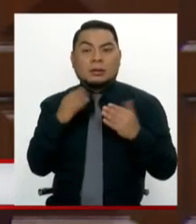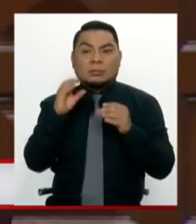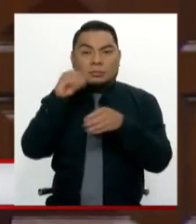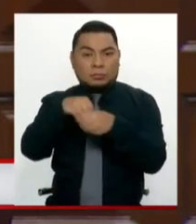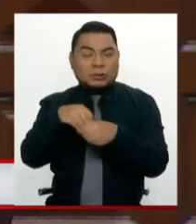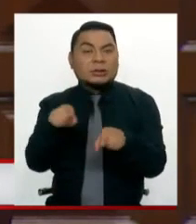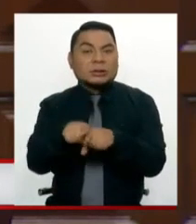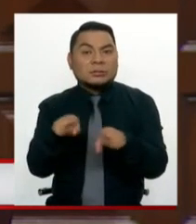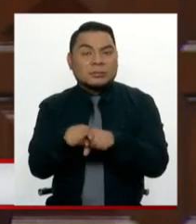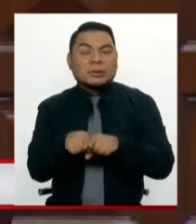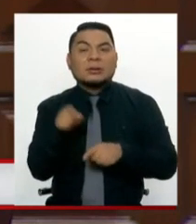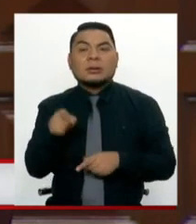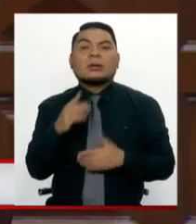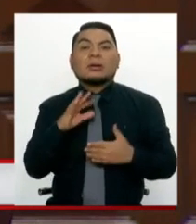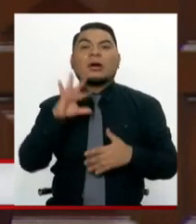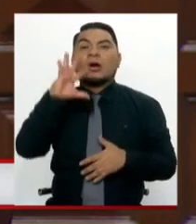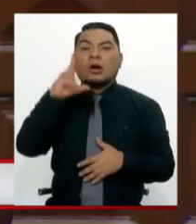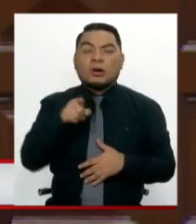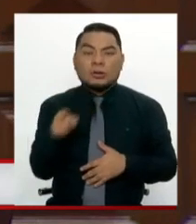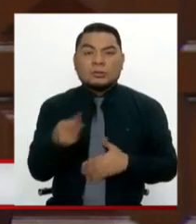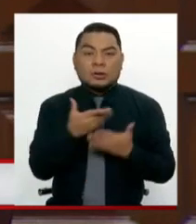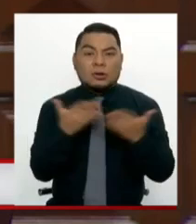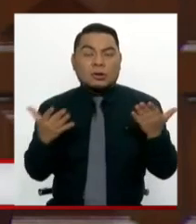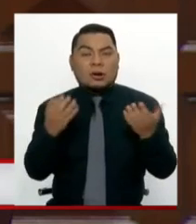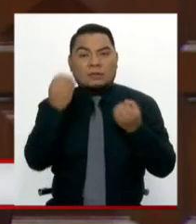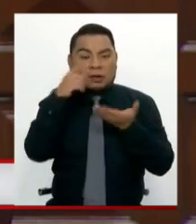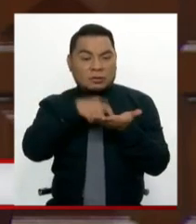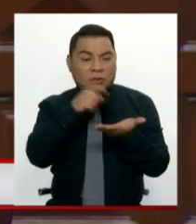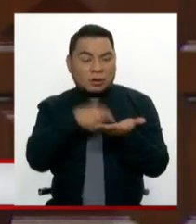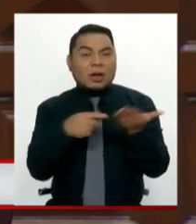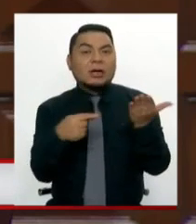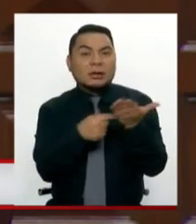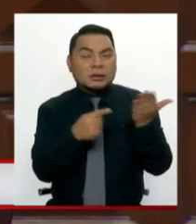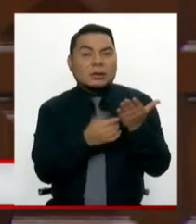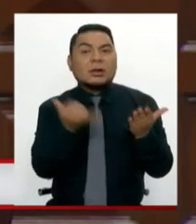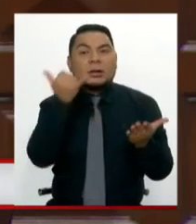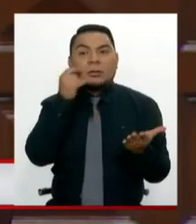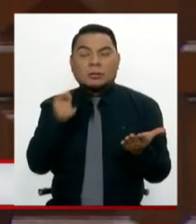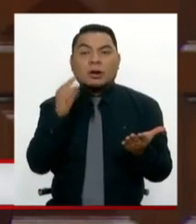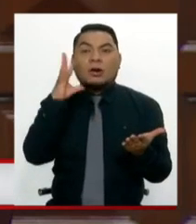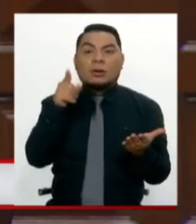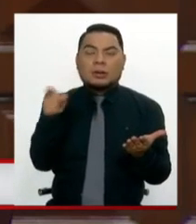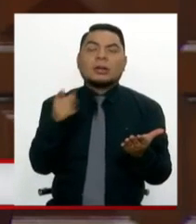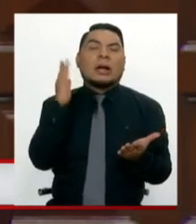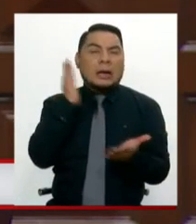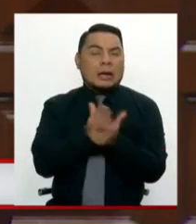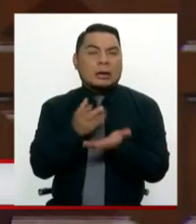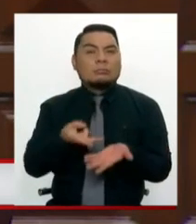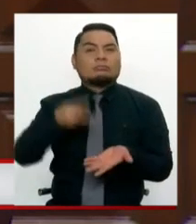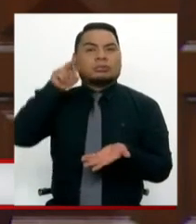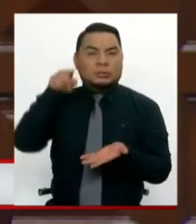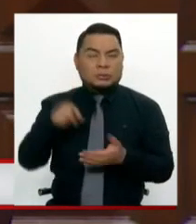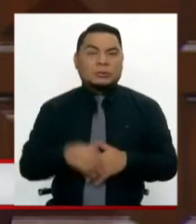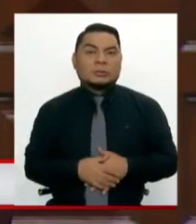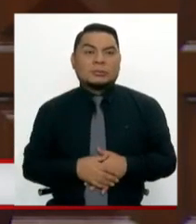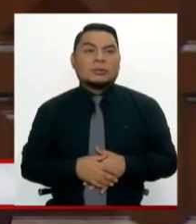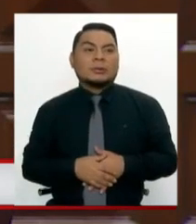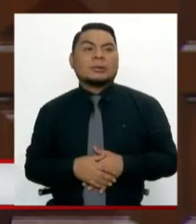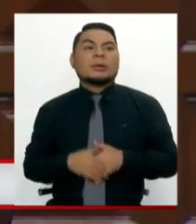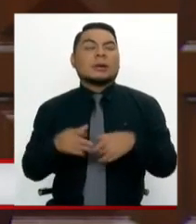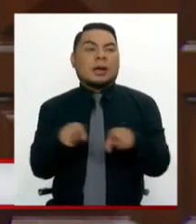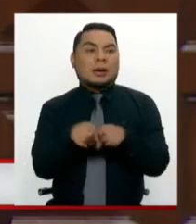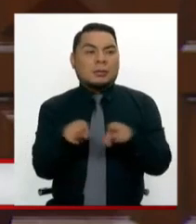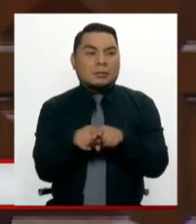Se incorpora a la vez que el hurto de dichos equipos informáticos sea considerado como un agravante de hurto. De otro